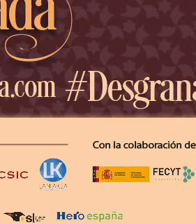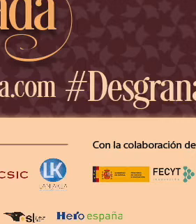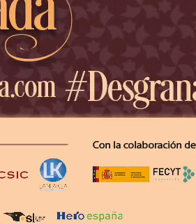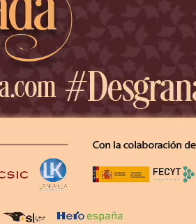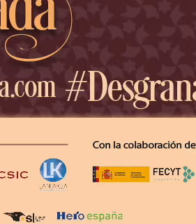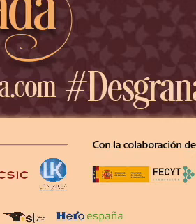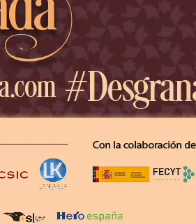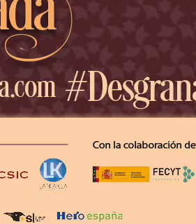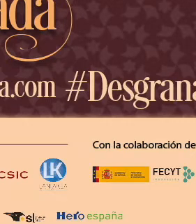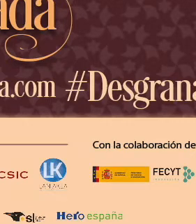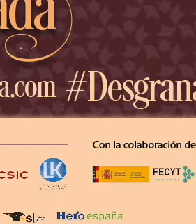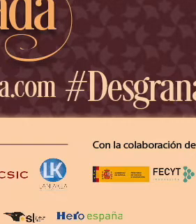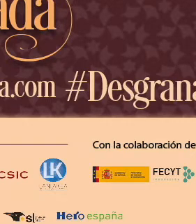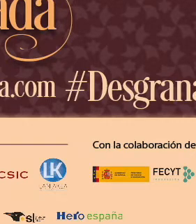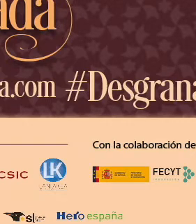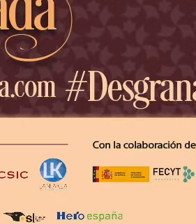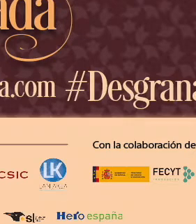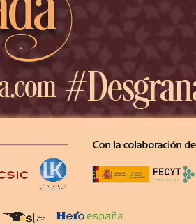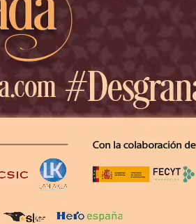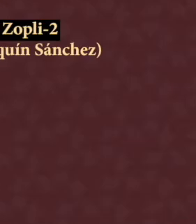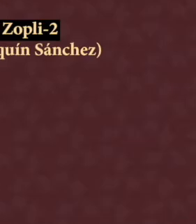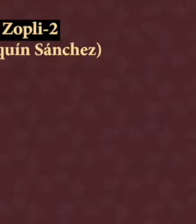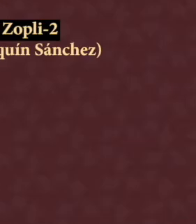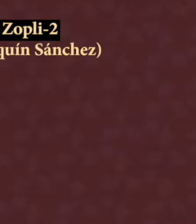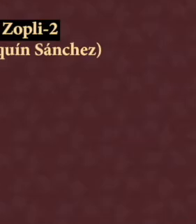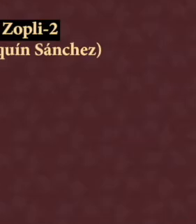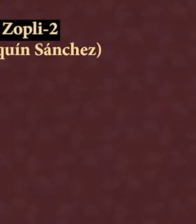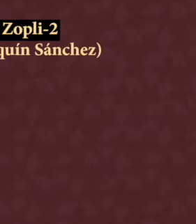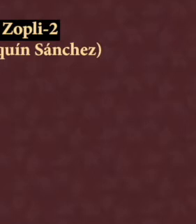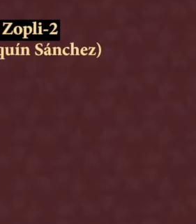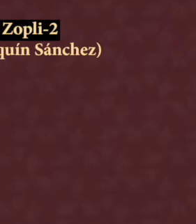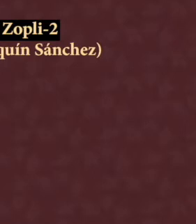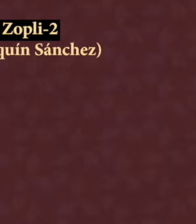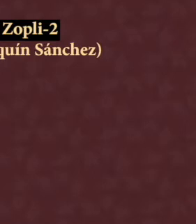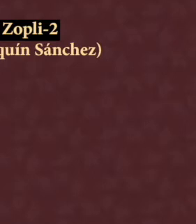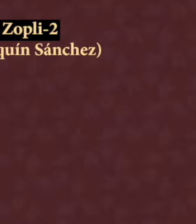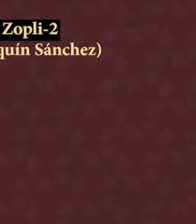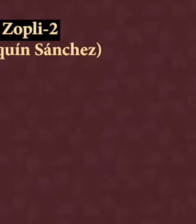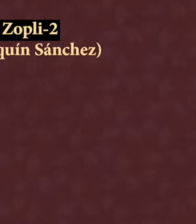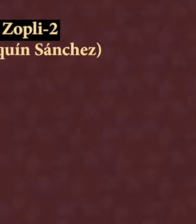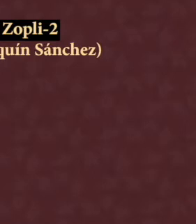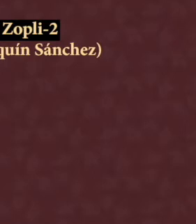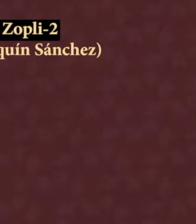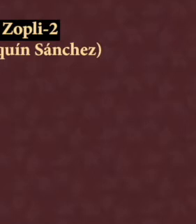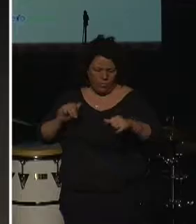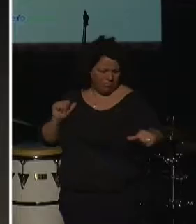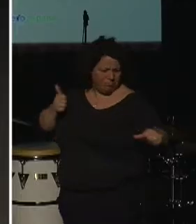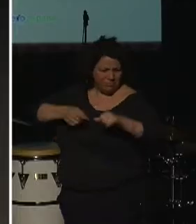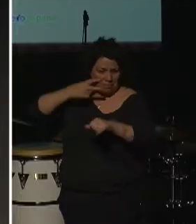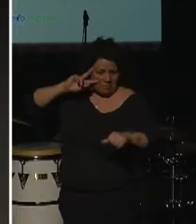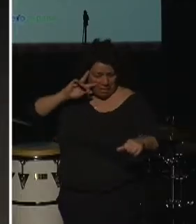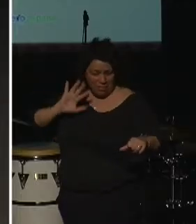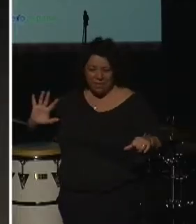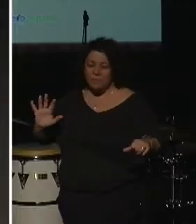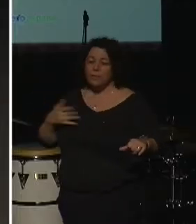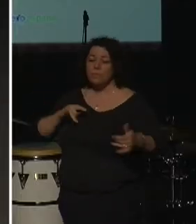Comenzamos con la sesión de tarde. Comenzamos con una persona que es la primera vez que viene a este evento, pero os aseguro que tiene tablas de sobra. Podéis